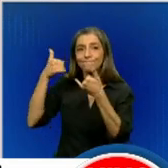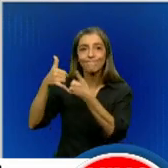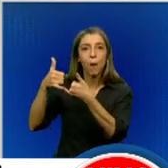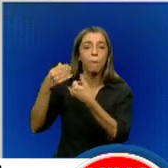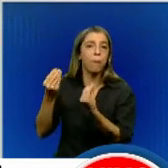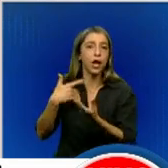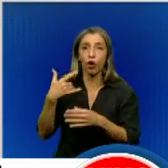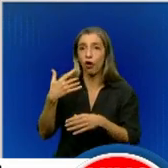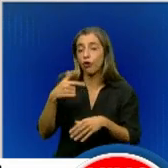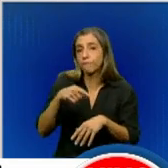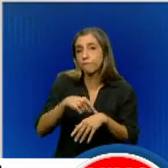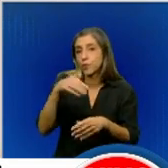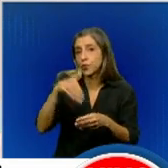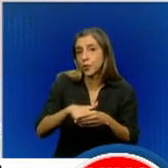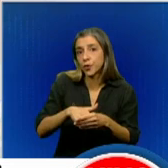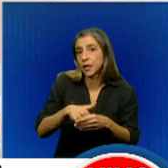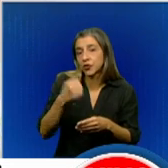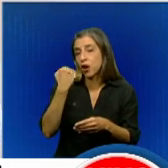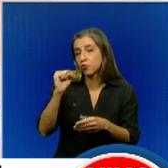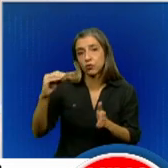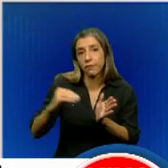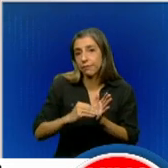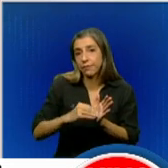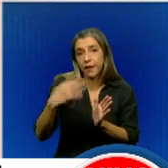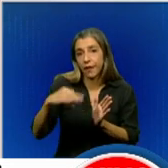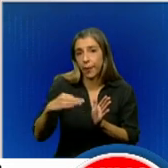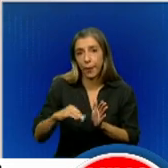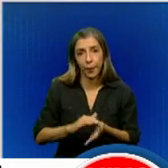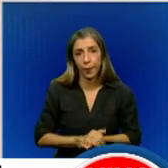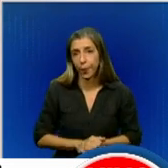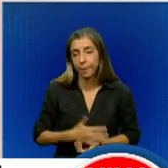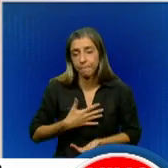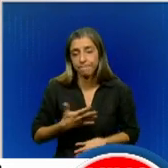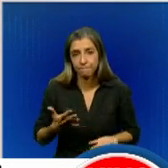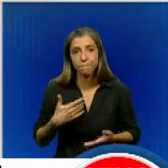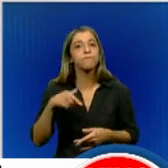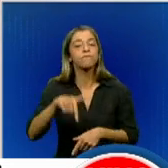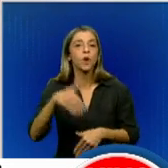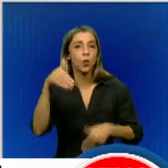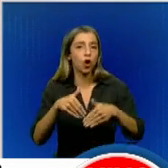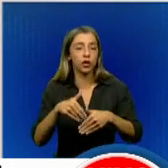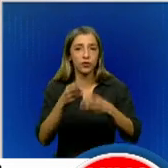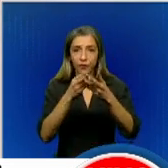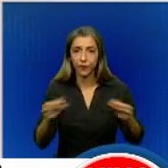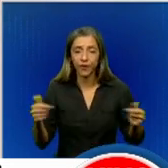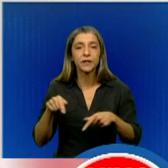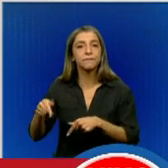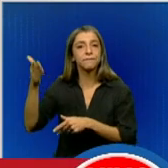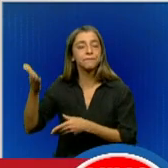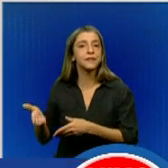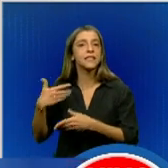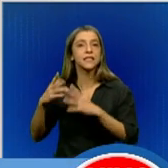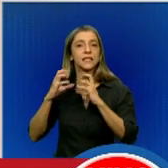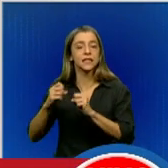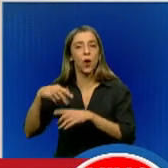dar como ausente a la hora de votar ausente a la hora de votar se cierra la votación por secretaria sea la lectura